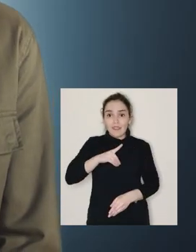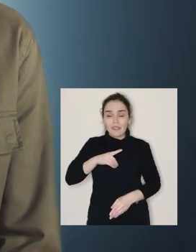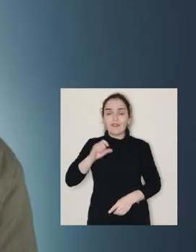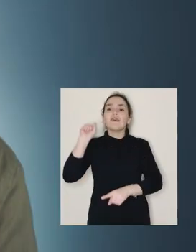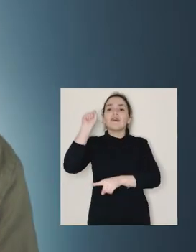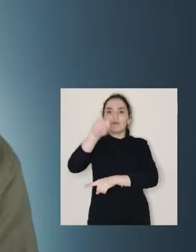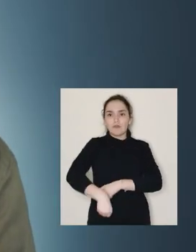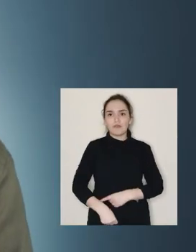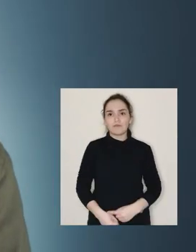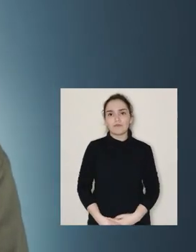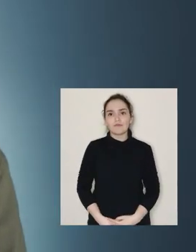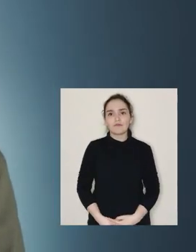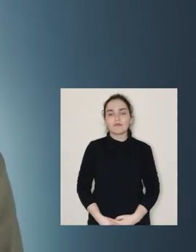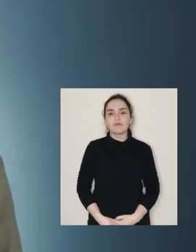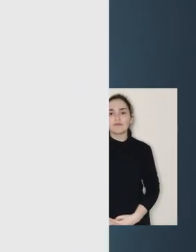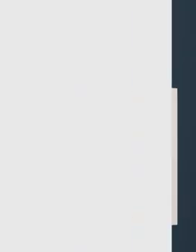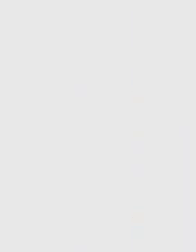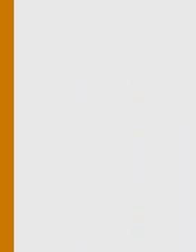la vivienda digna, apruebo.